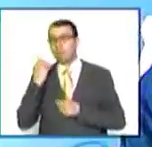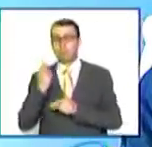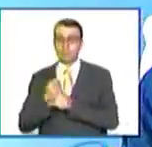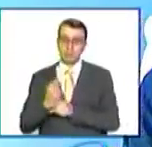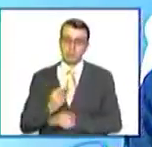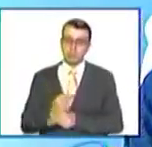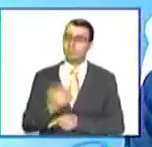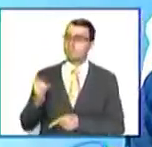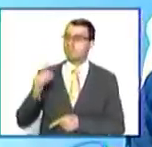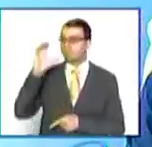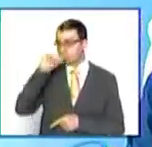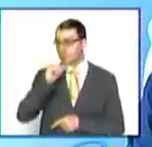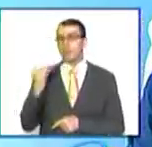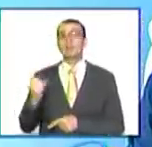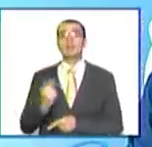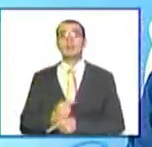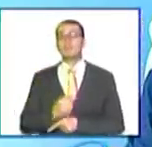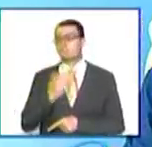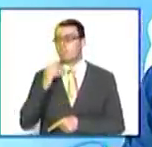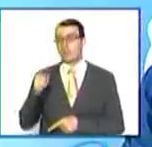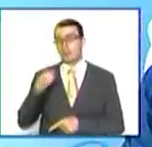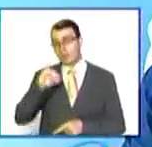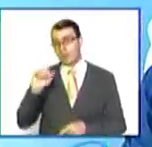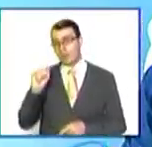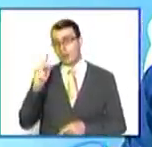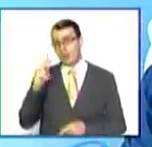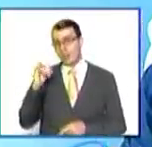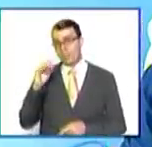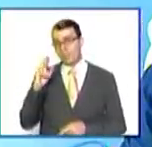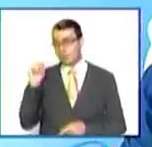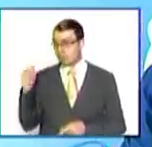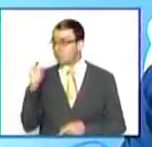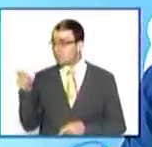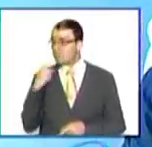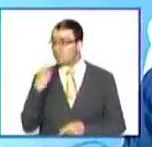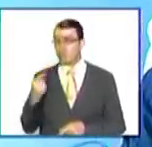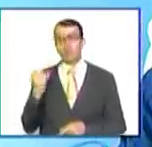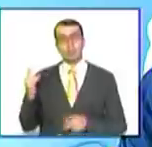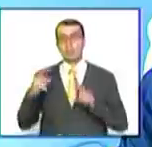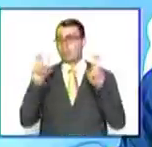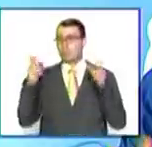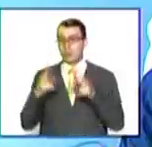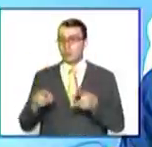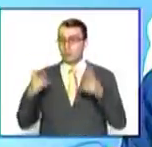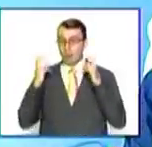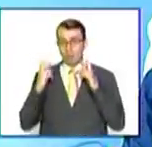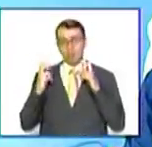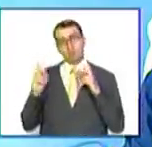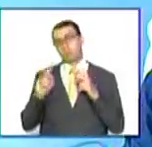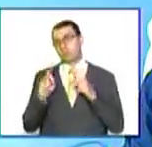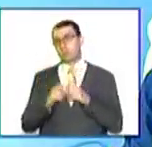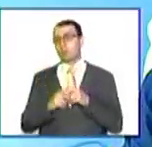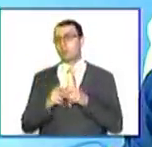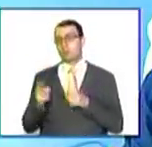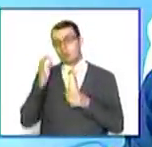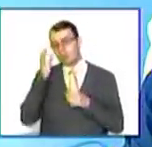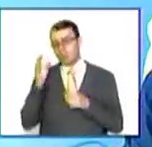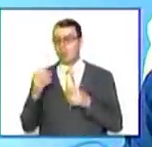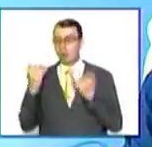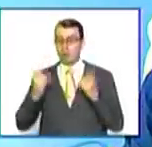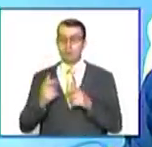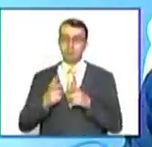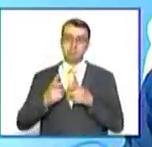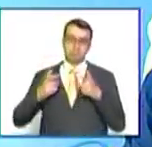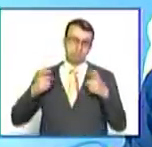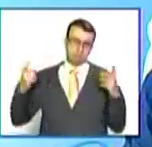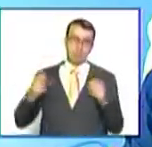demostrado los resultados. Como dice Javier, esto no es un tema nuevo. De pronto se está empezando a utilizar cada vez más, pero tiene un